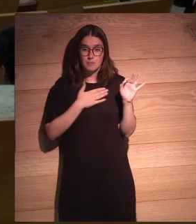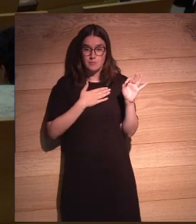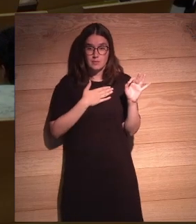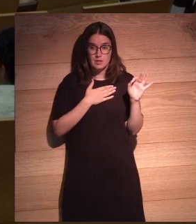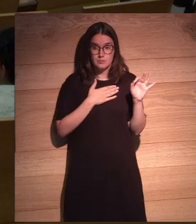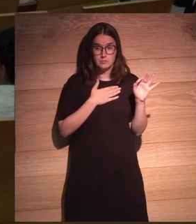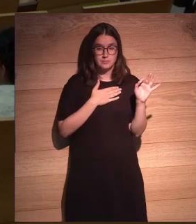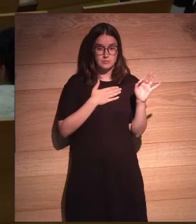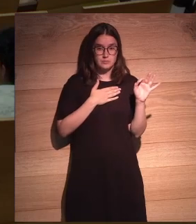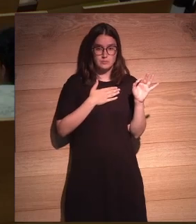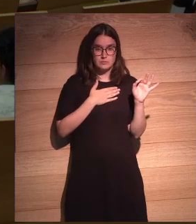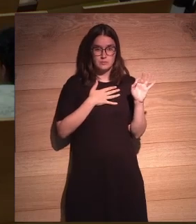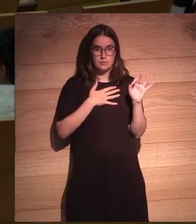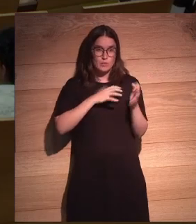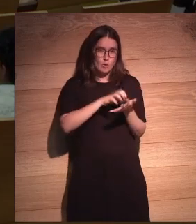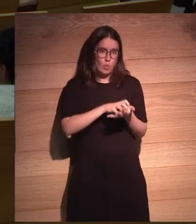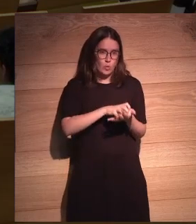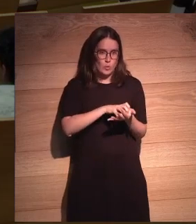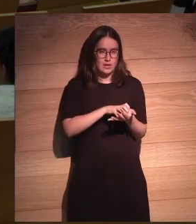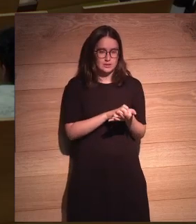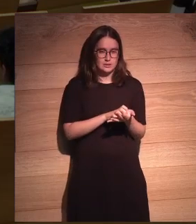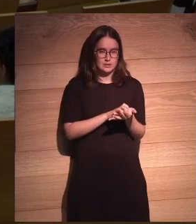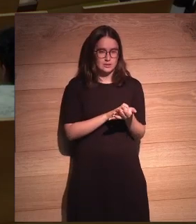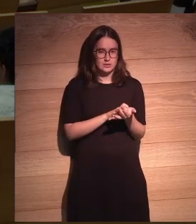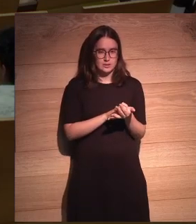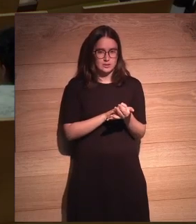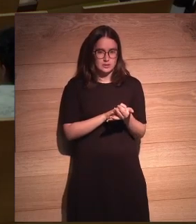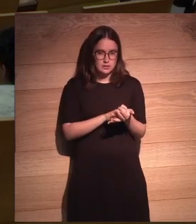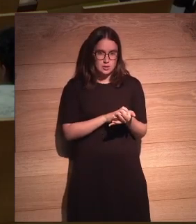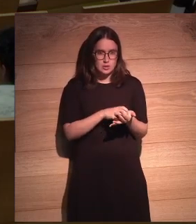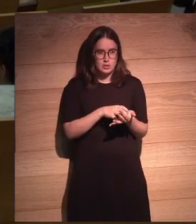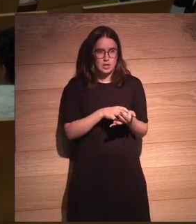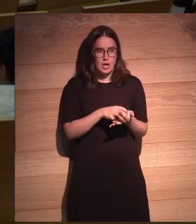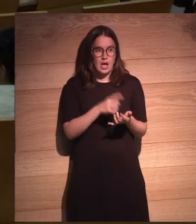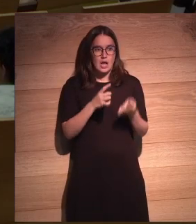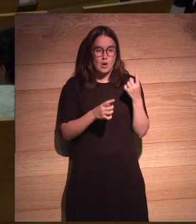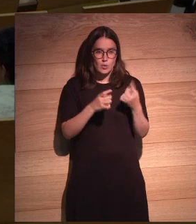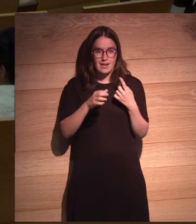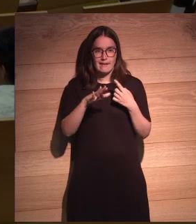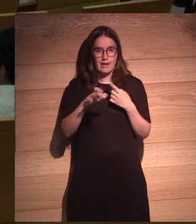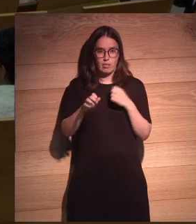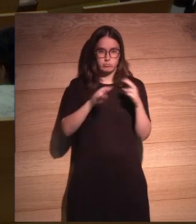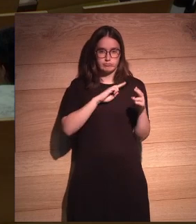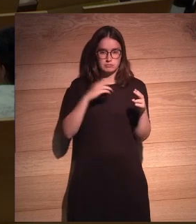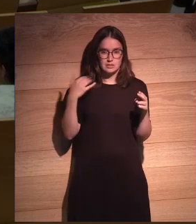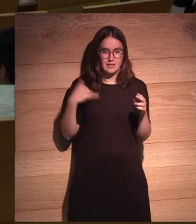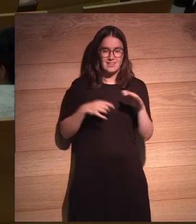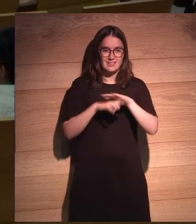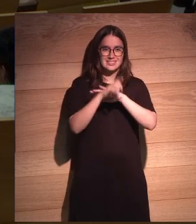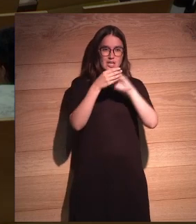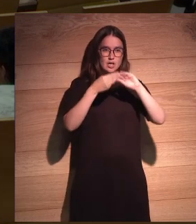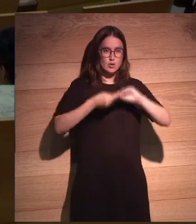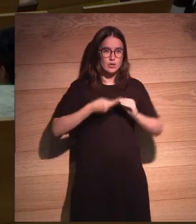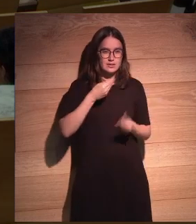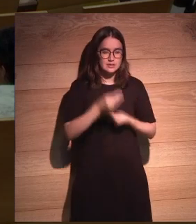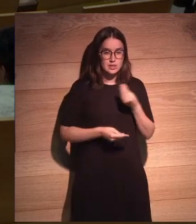se me plantean algunas dudas en parte resueltas por Ricardo. El desarrollo